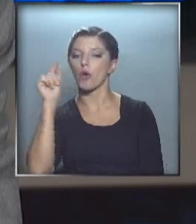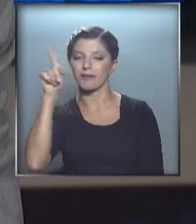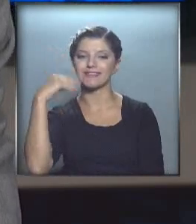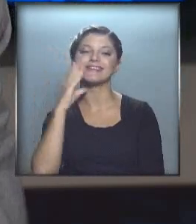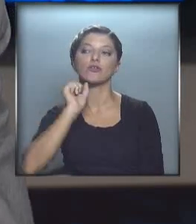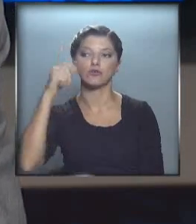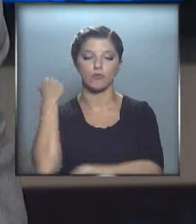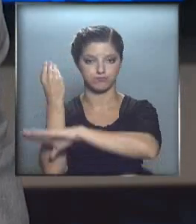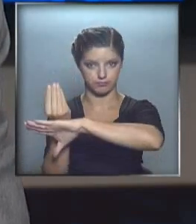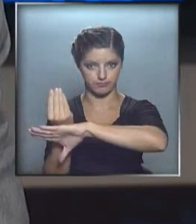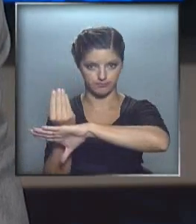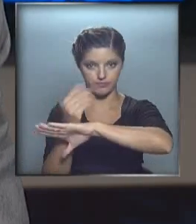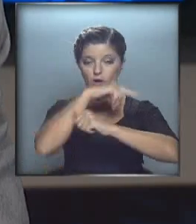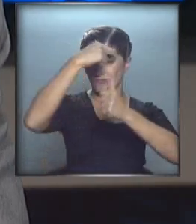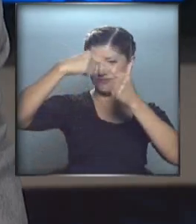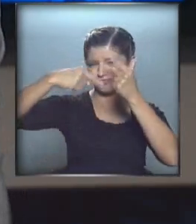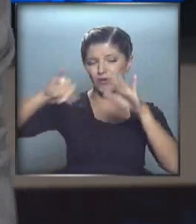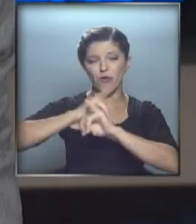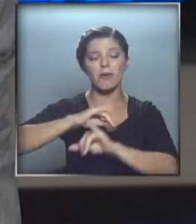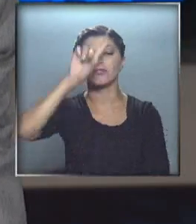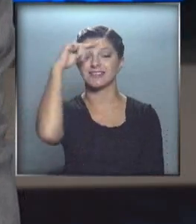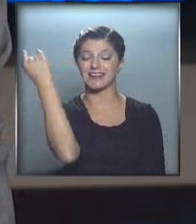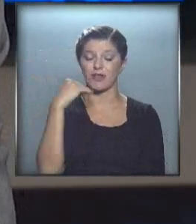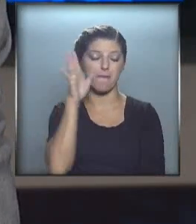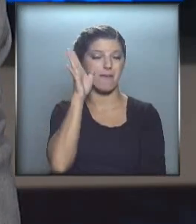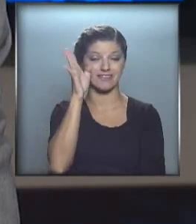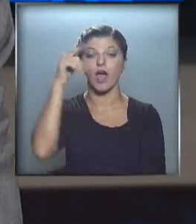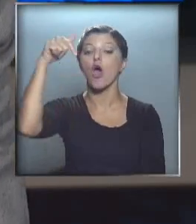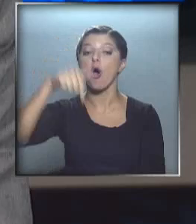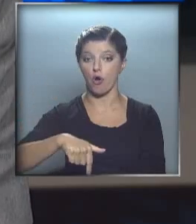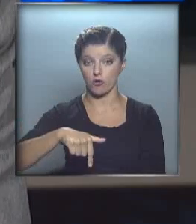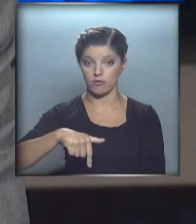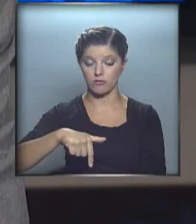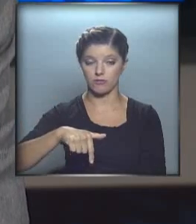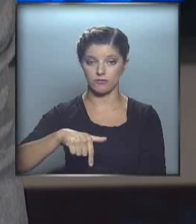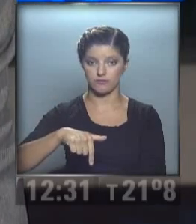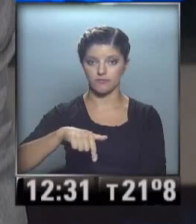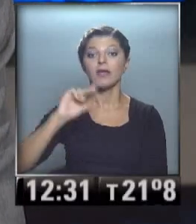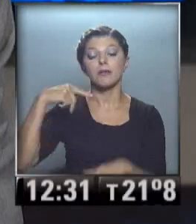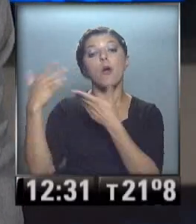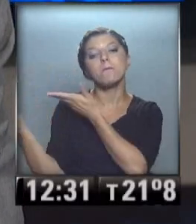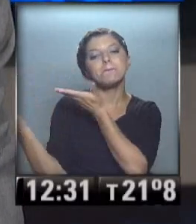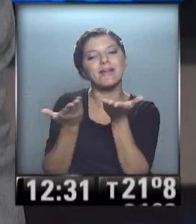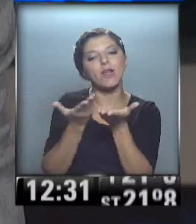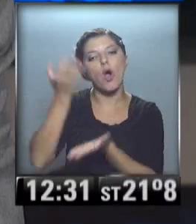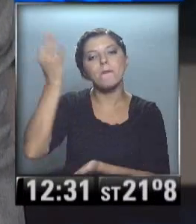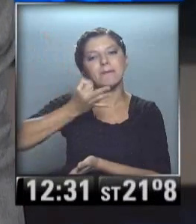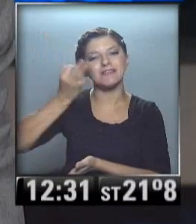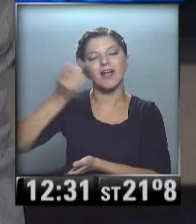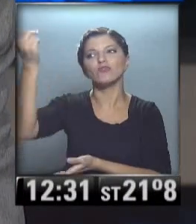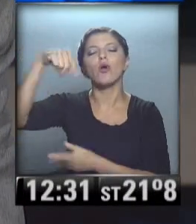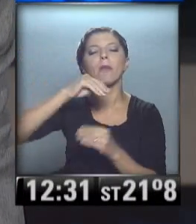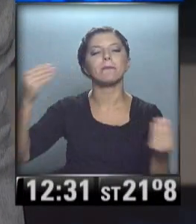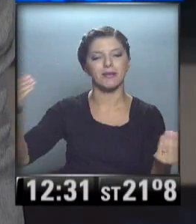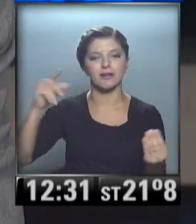Reino Unido. Tenemos mucha información internacional, vamos a tener con ustedes un invitado especial que llega del